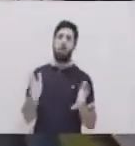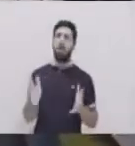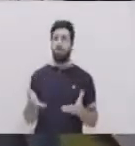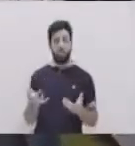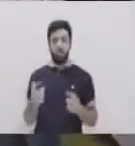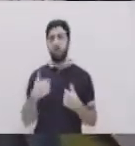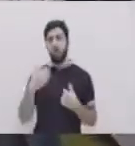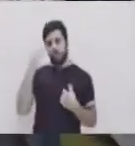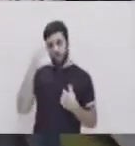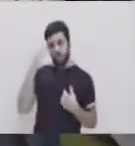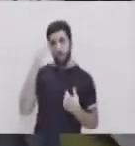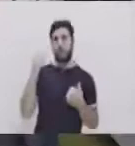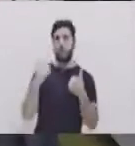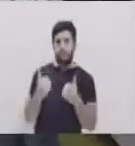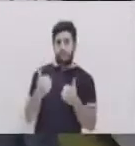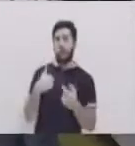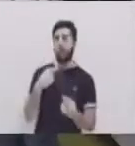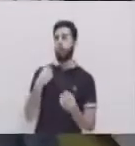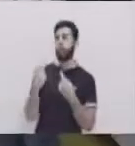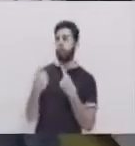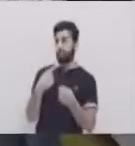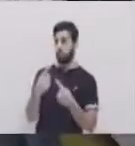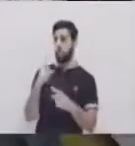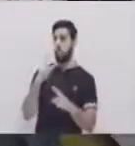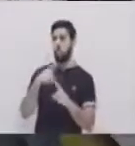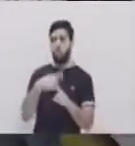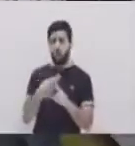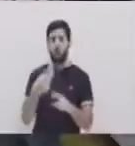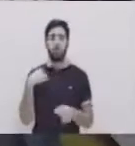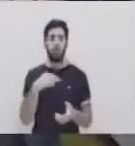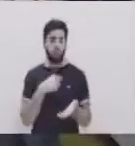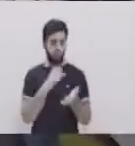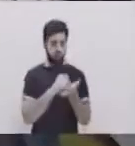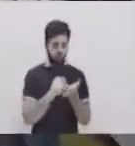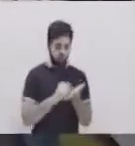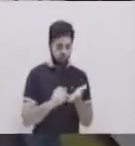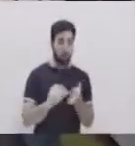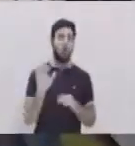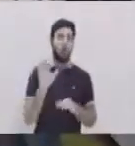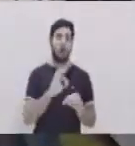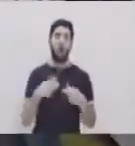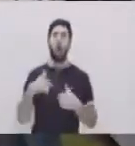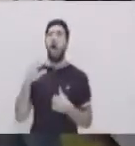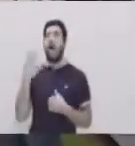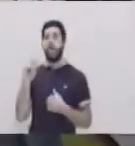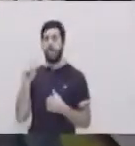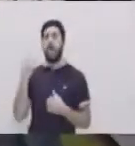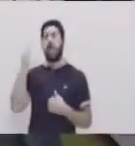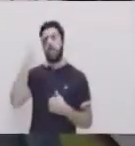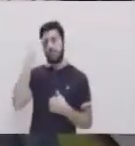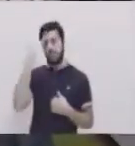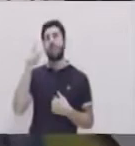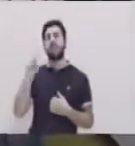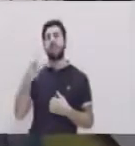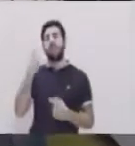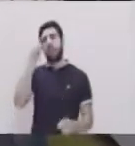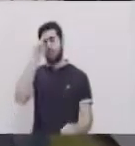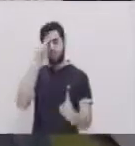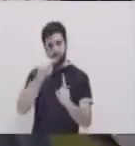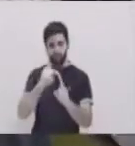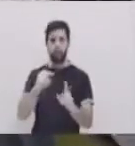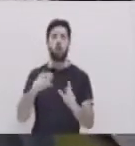director. Entonces esa es la importancia. Para cuando nosotros redactamos o hablemos, sabemos a quién dirigir el mensaje y quede